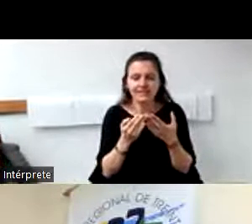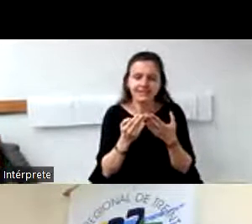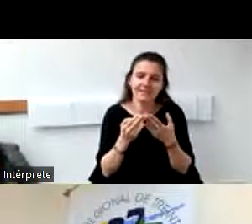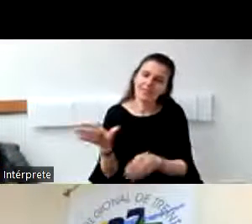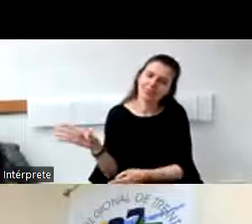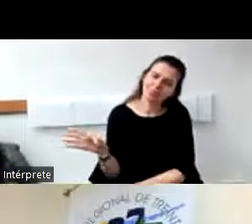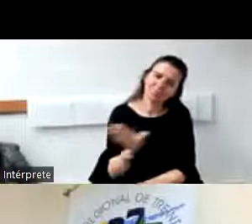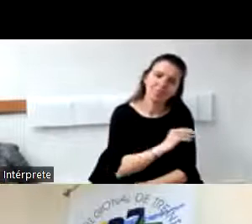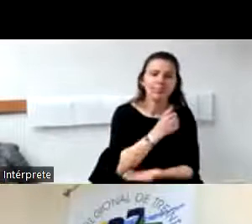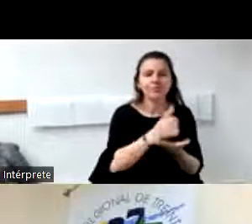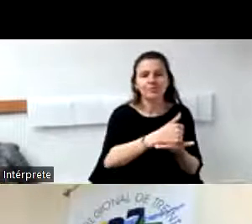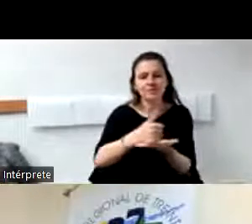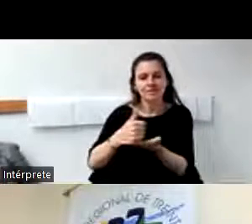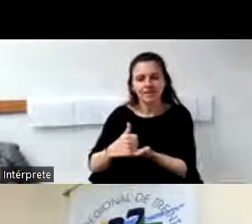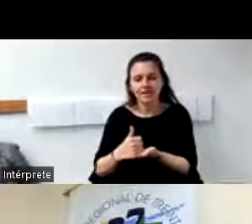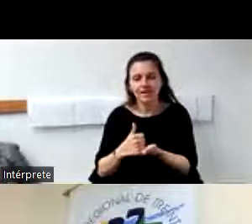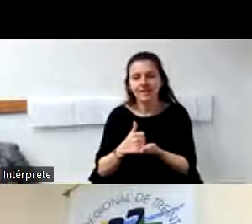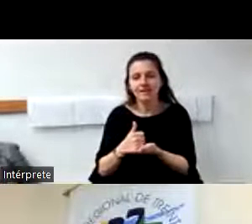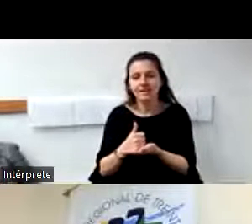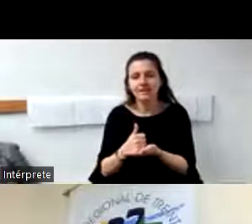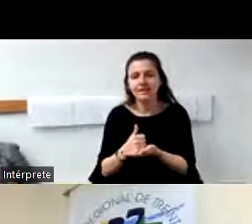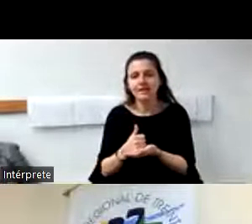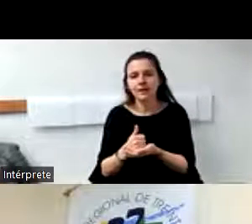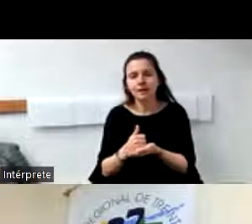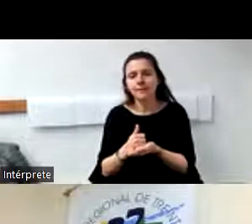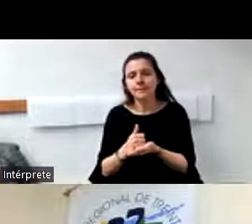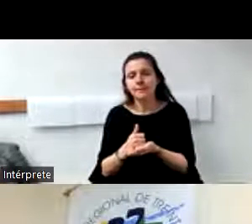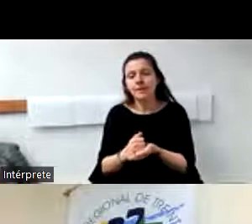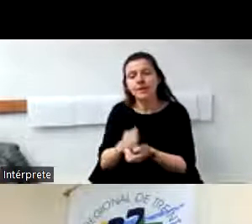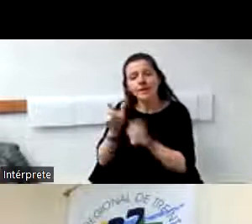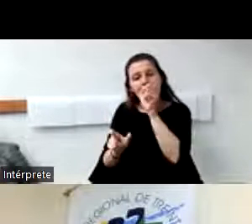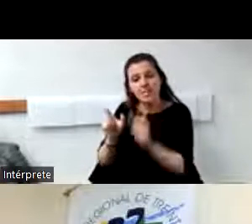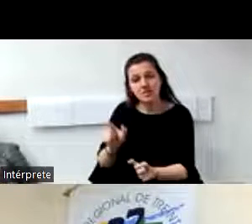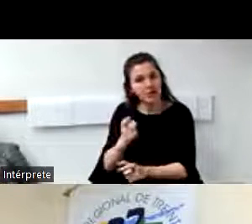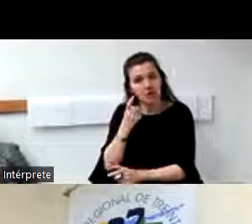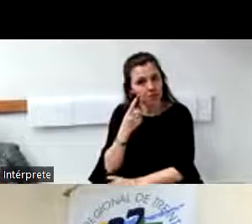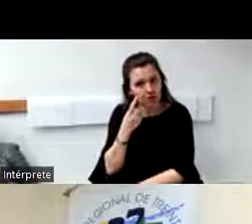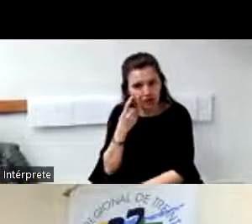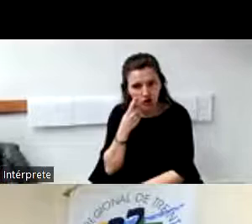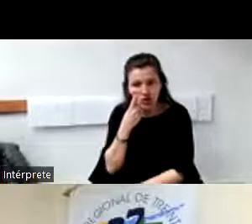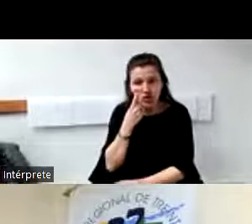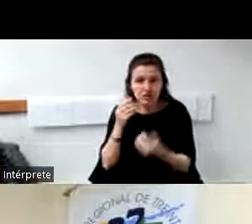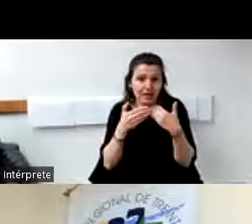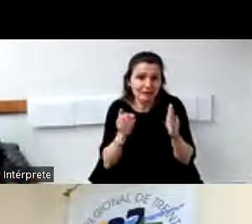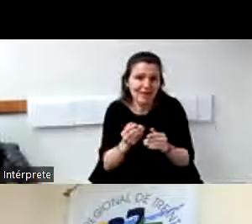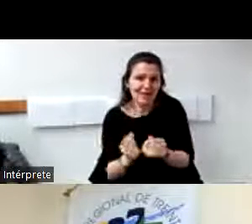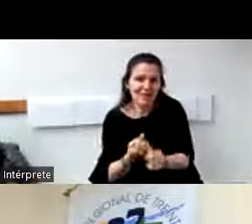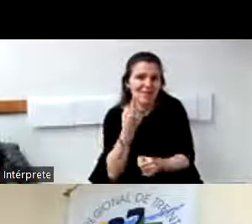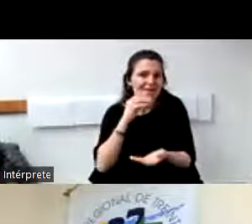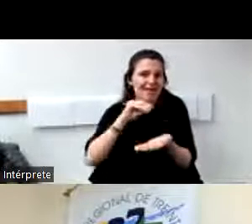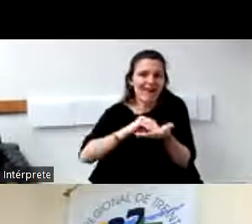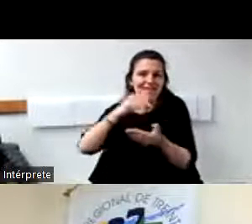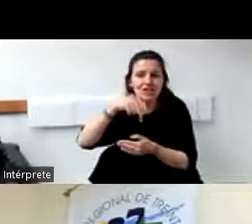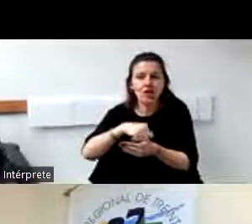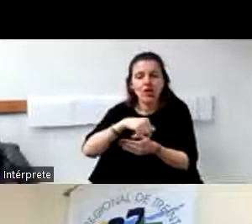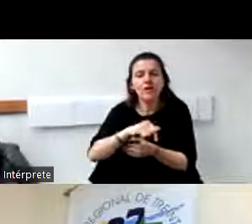presencia. Meré, para los que no te conocen, que se integraron el día de hoy, Juan José